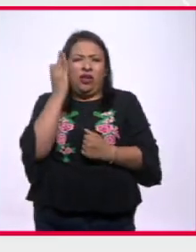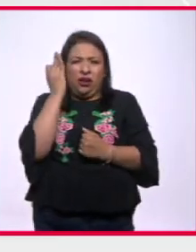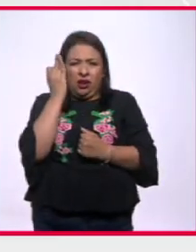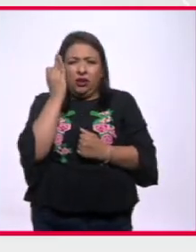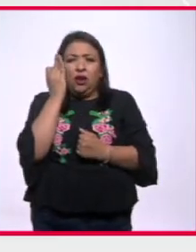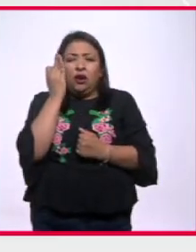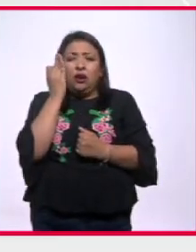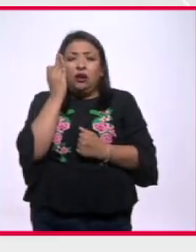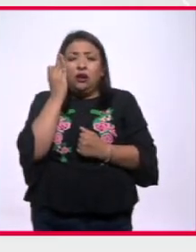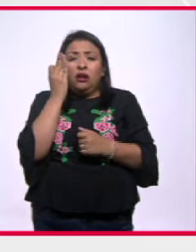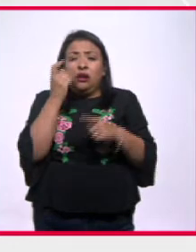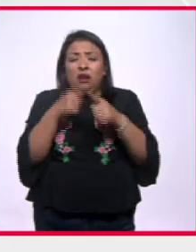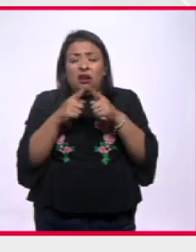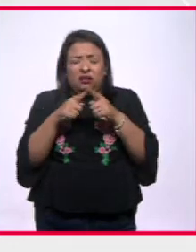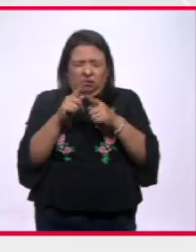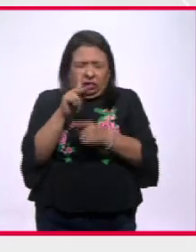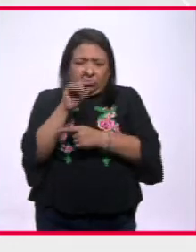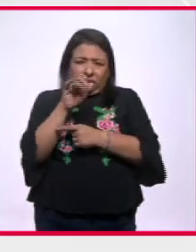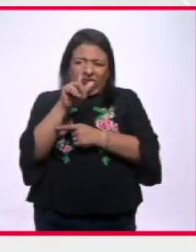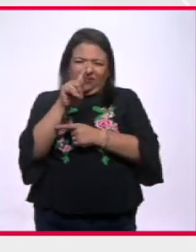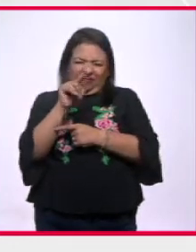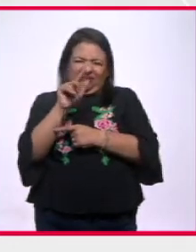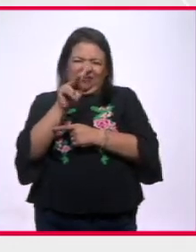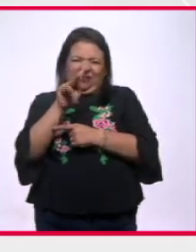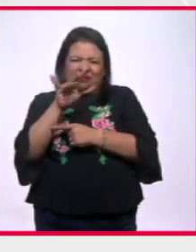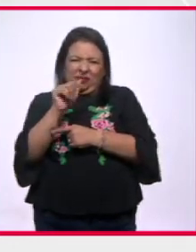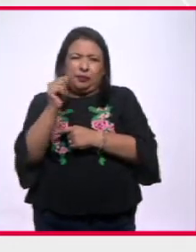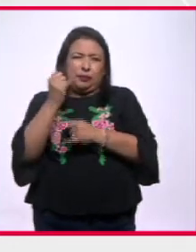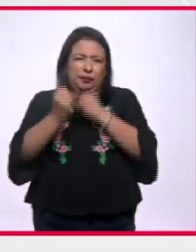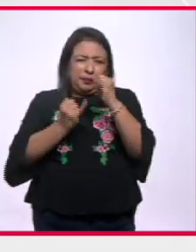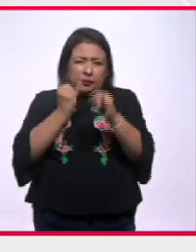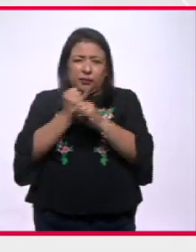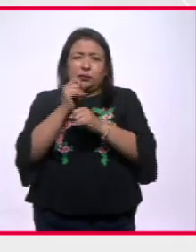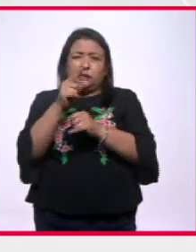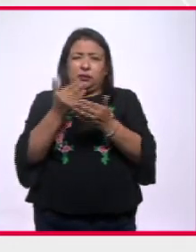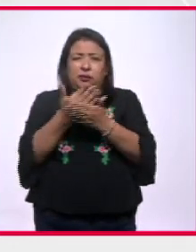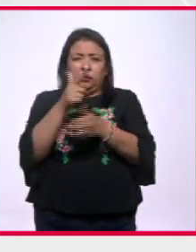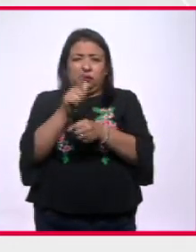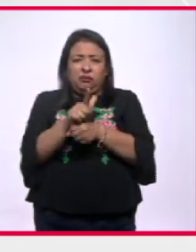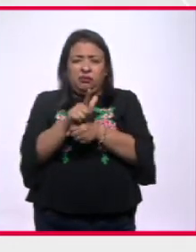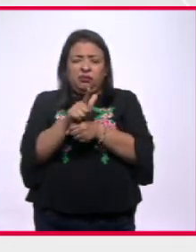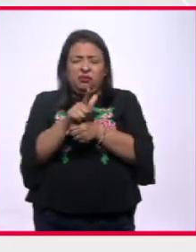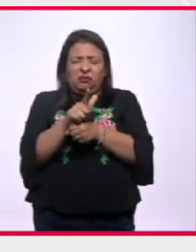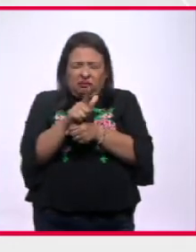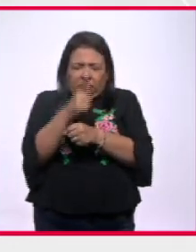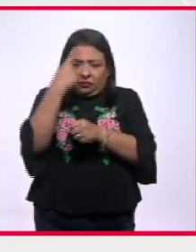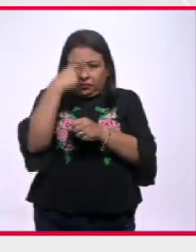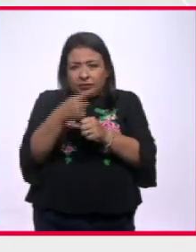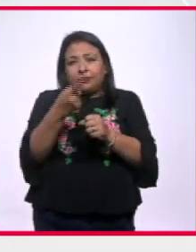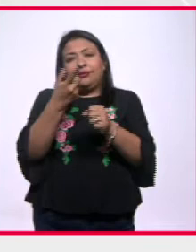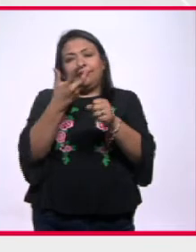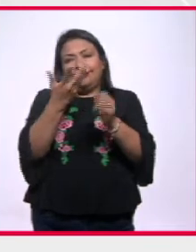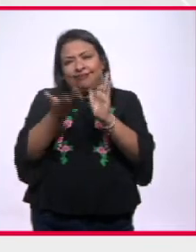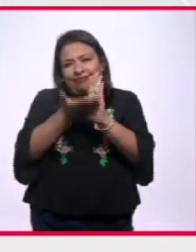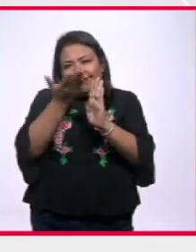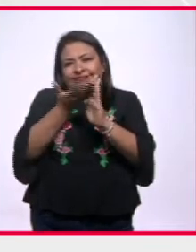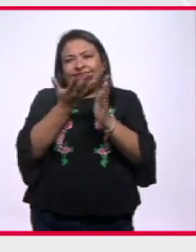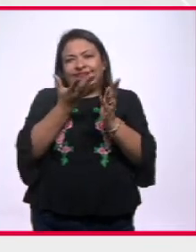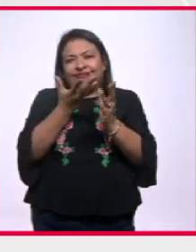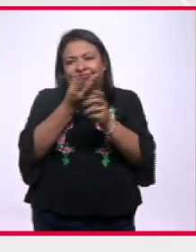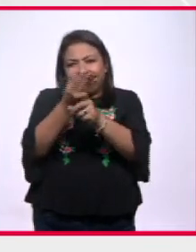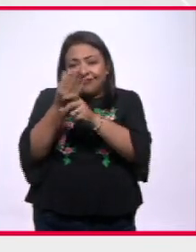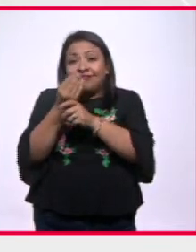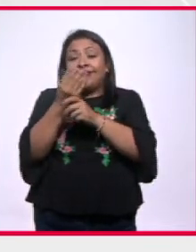de la pelota vasca la internacional y la nacional para restaurar estos inmuebles